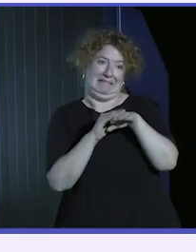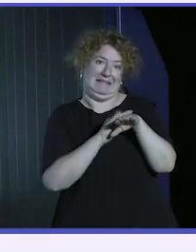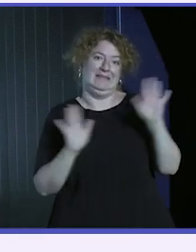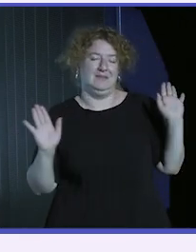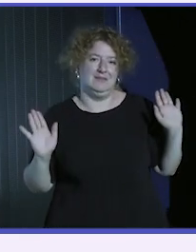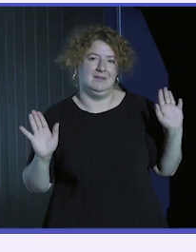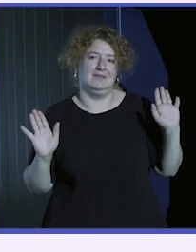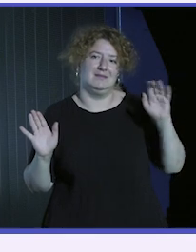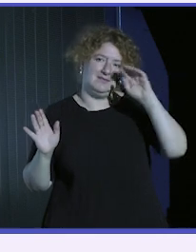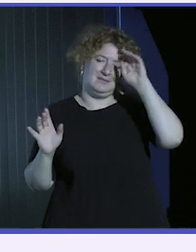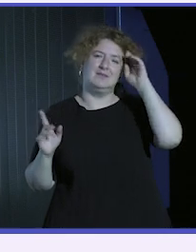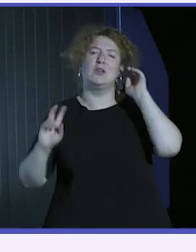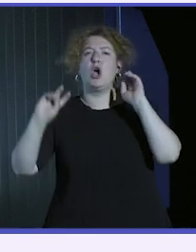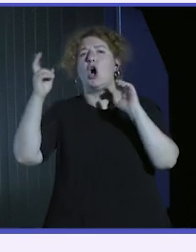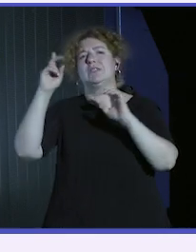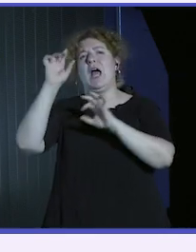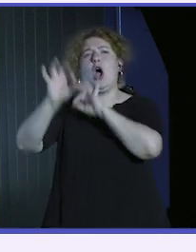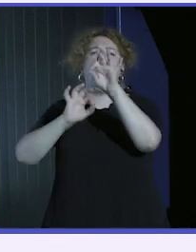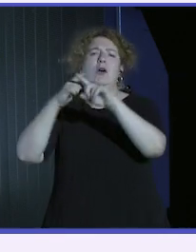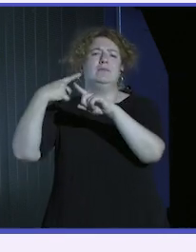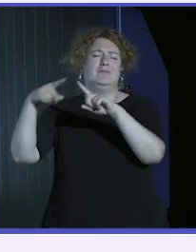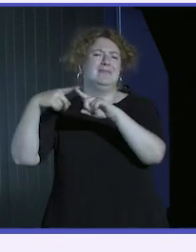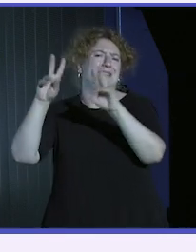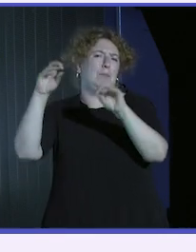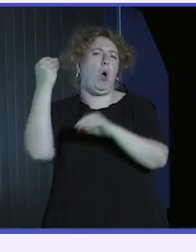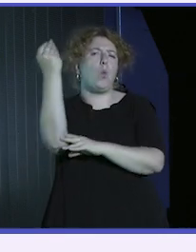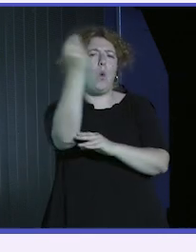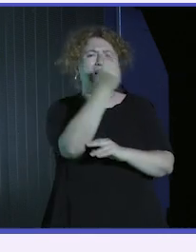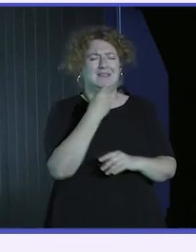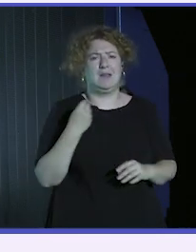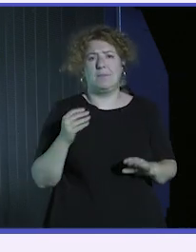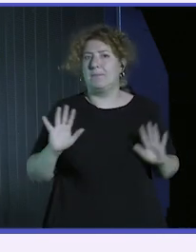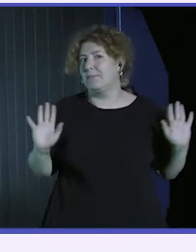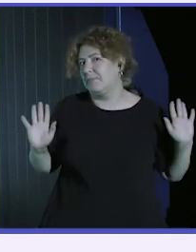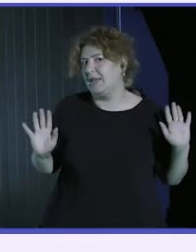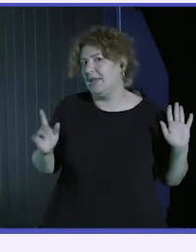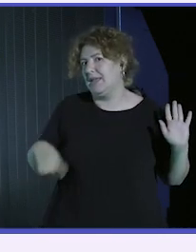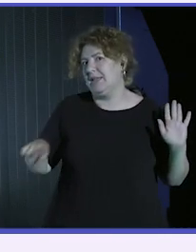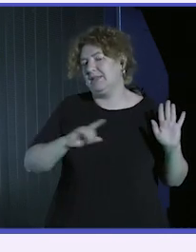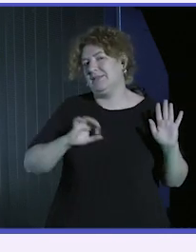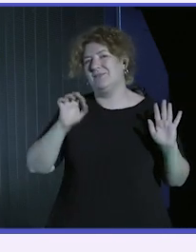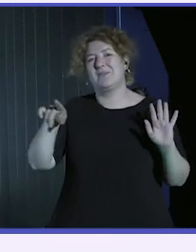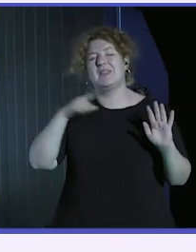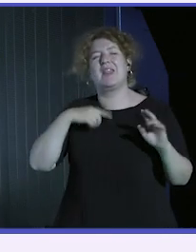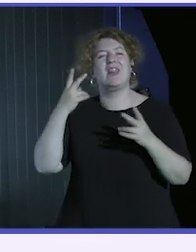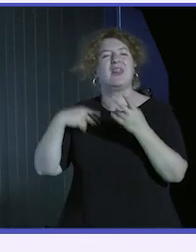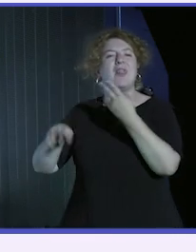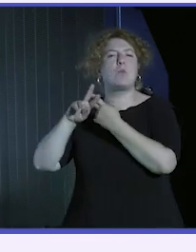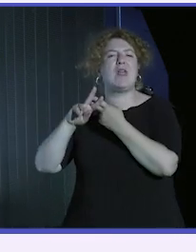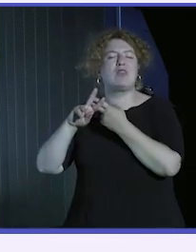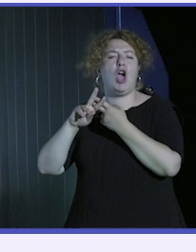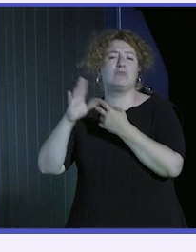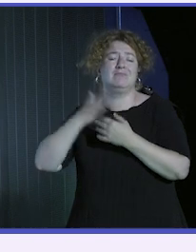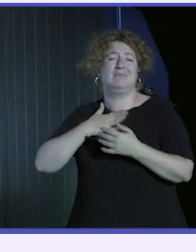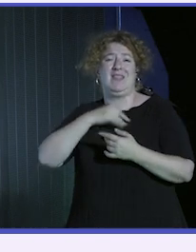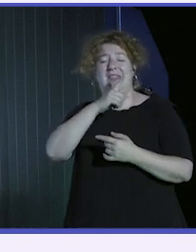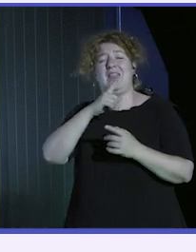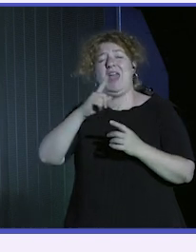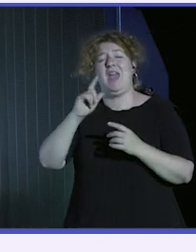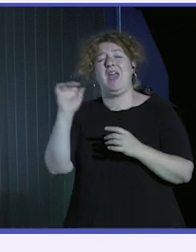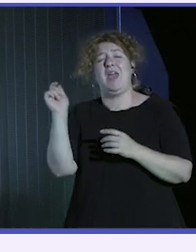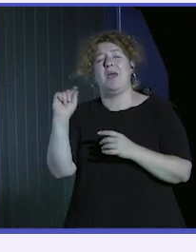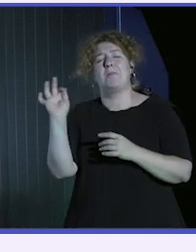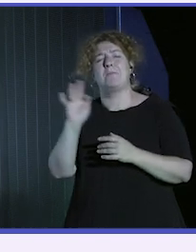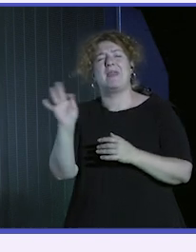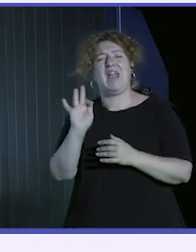sé que hay muchas otras organizaciones que están trabajando en cuántica, pero tengo que resaltar el caso de la Diputación Foral de Vizcaya con su proyecto Bikain. Bikain